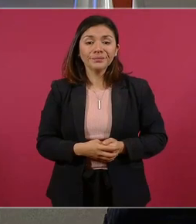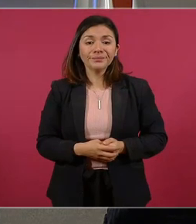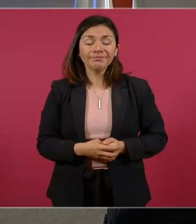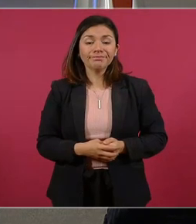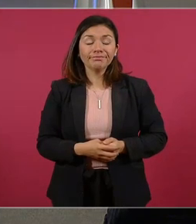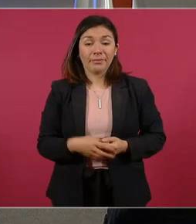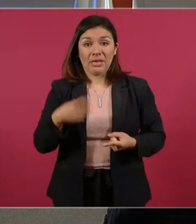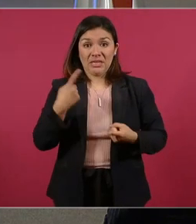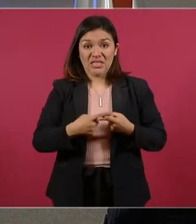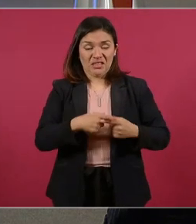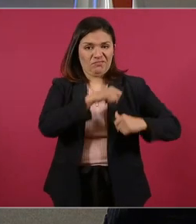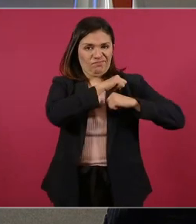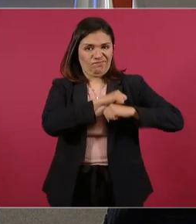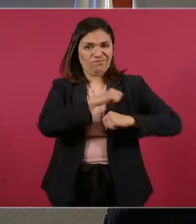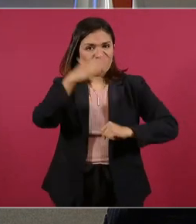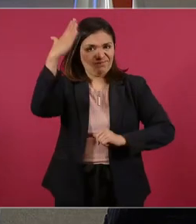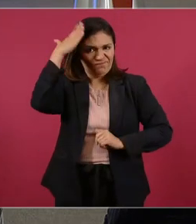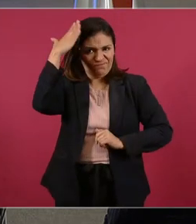tiene que